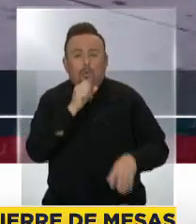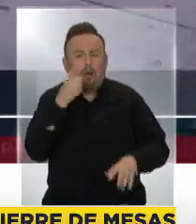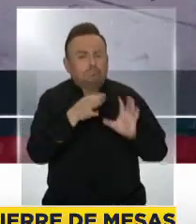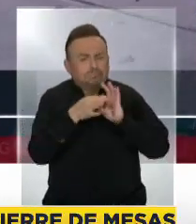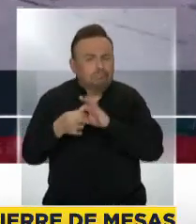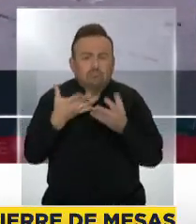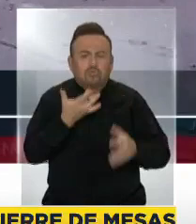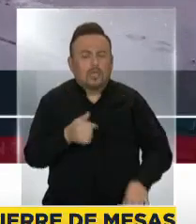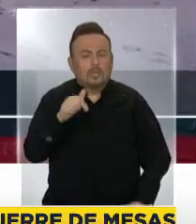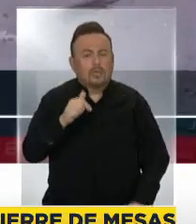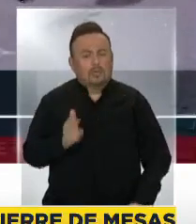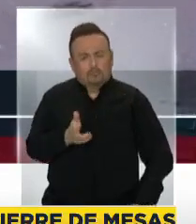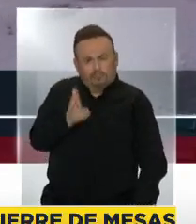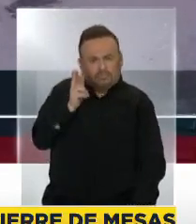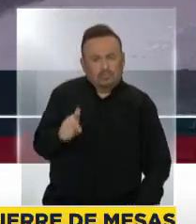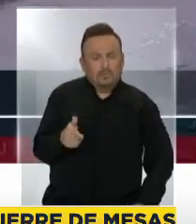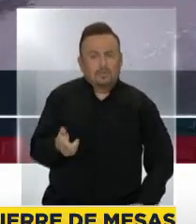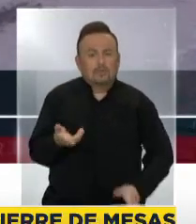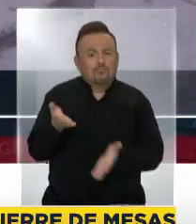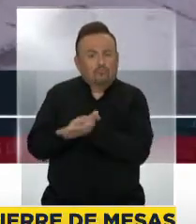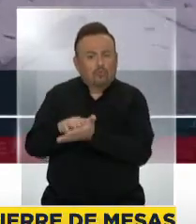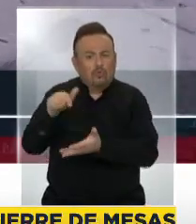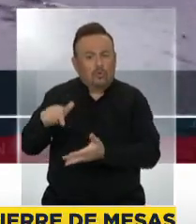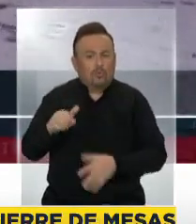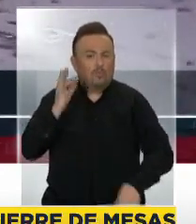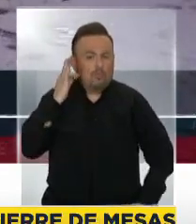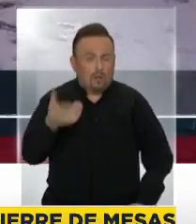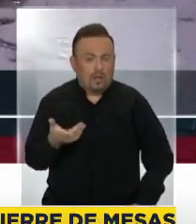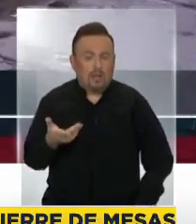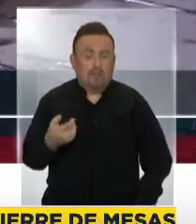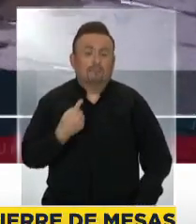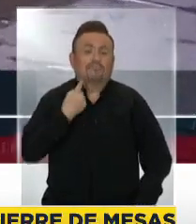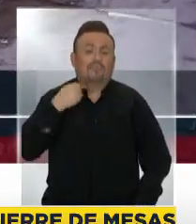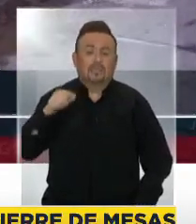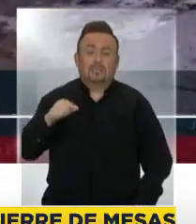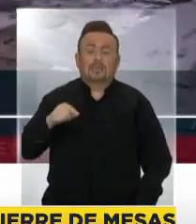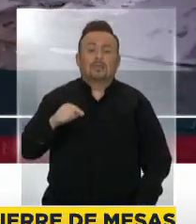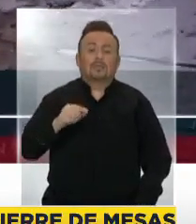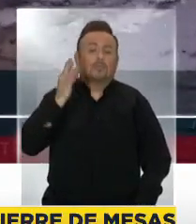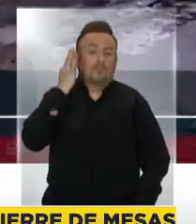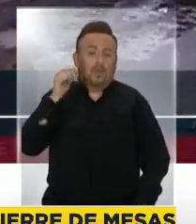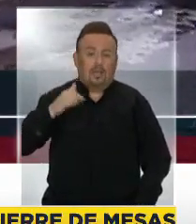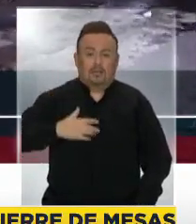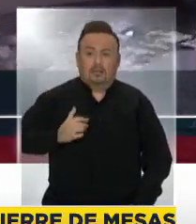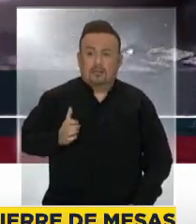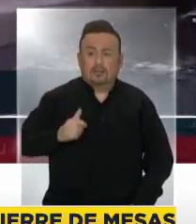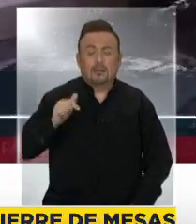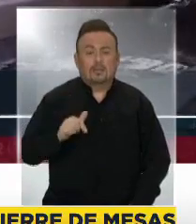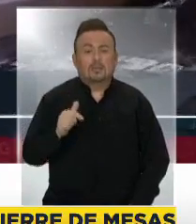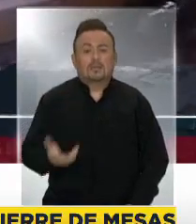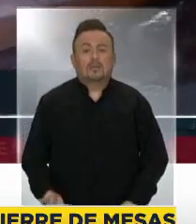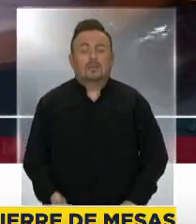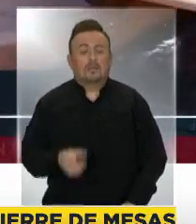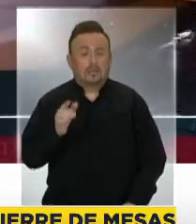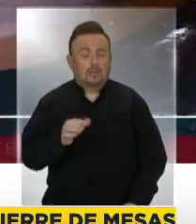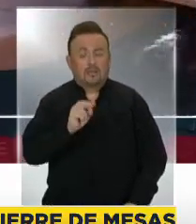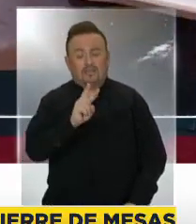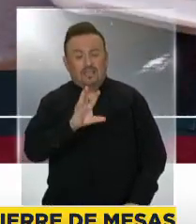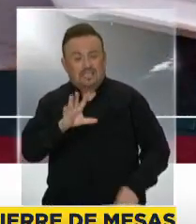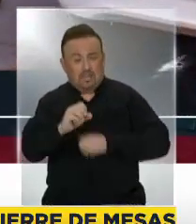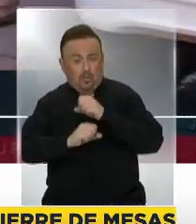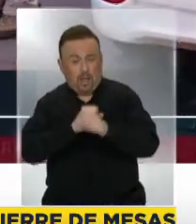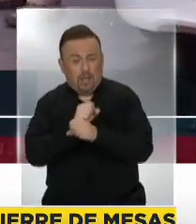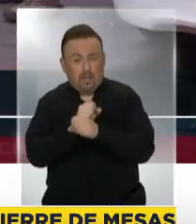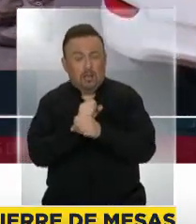causas que derivaron en estos ataques con disparos que afectaron a esta subinspectora de la Brigada de Homicidios de la PDI, una mujer de 25 años que